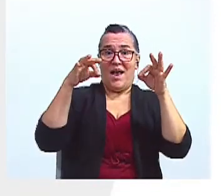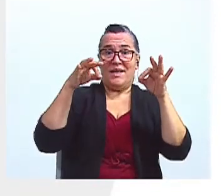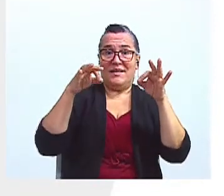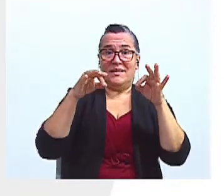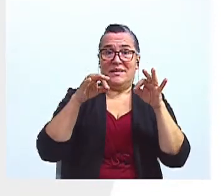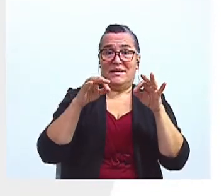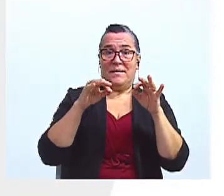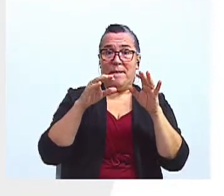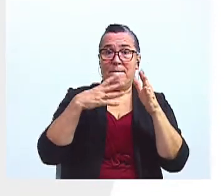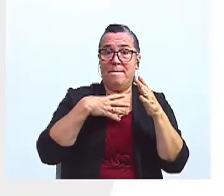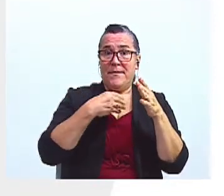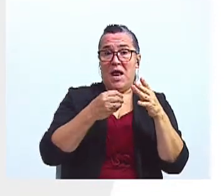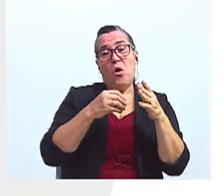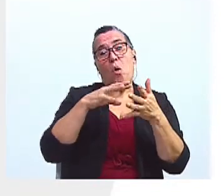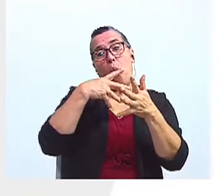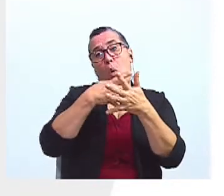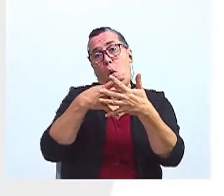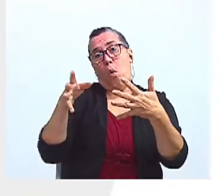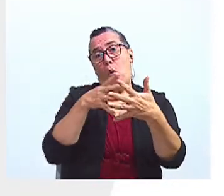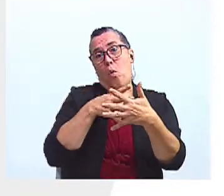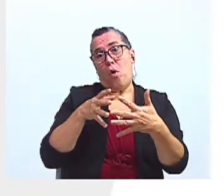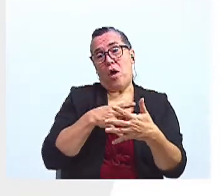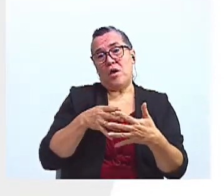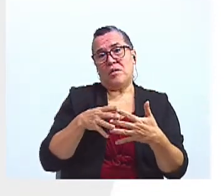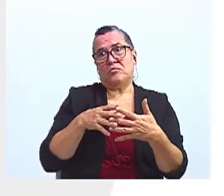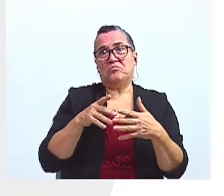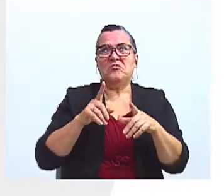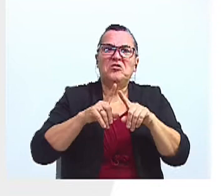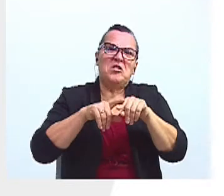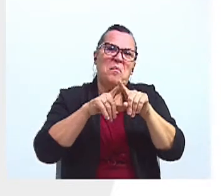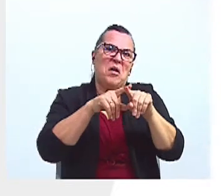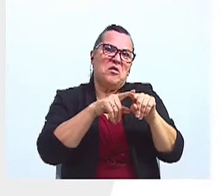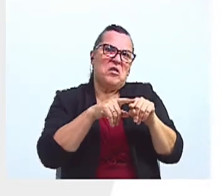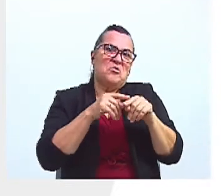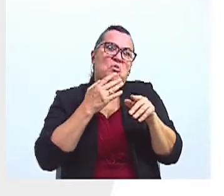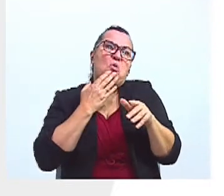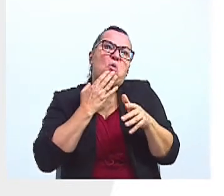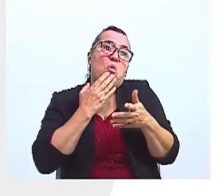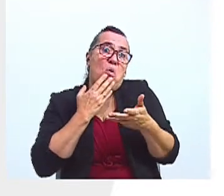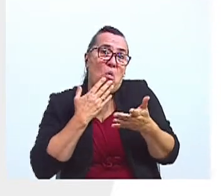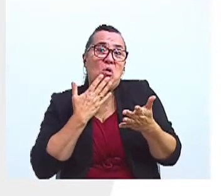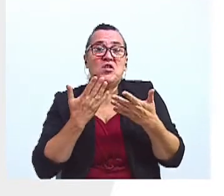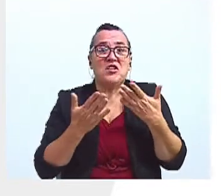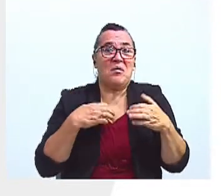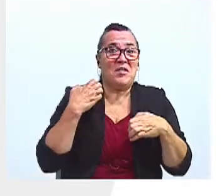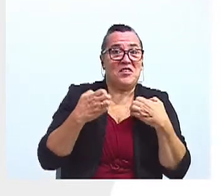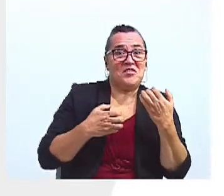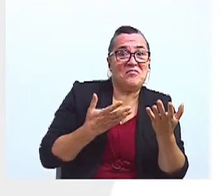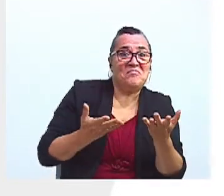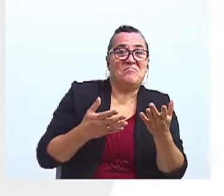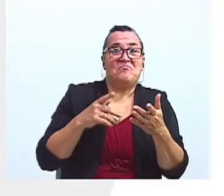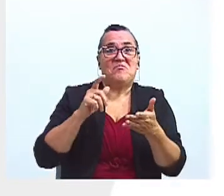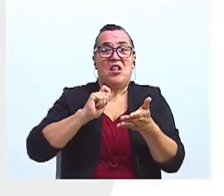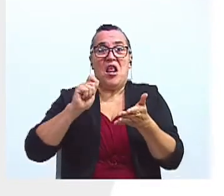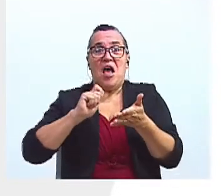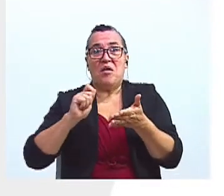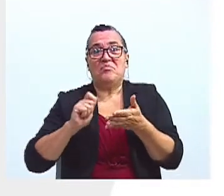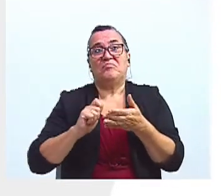rayadas. Dependiendo de su estado de ánimo, pueden utilizar colores, ya sea lapiceros,